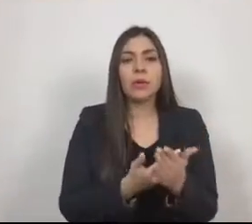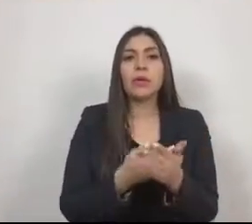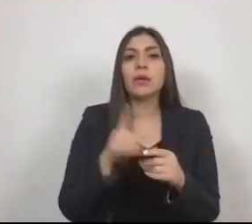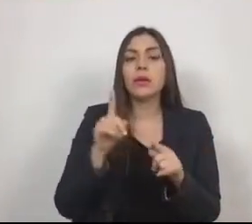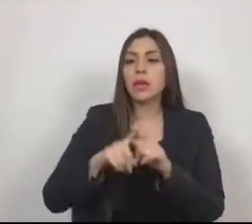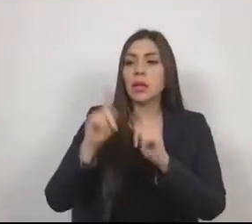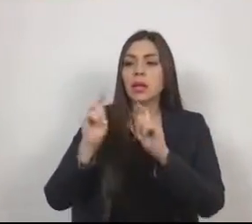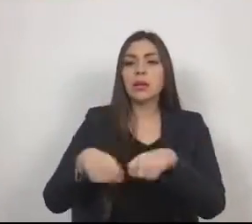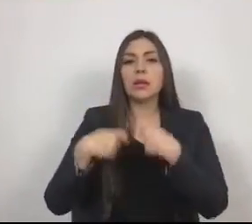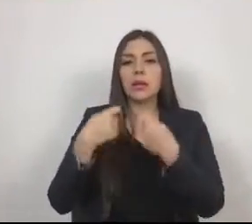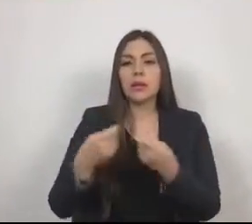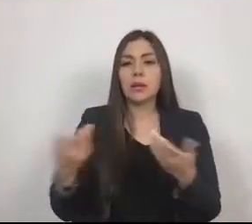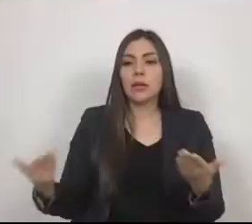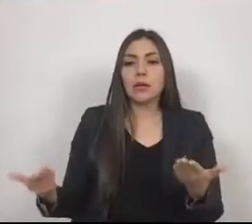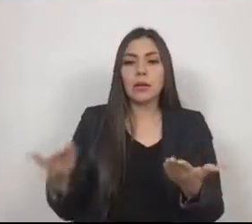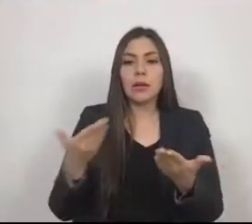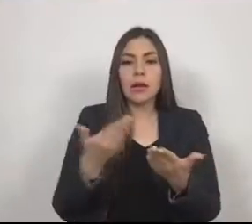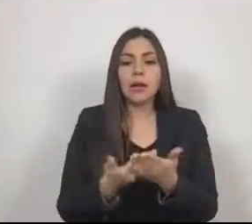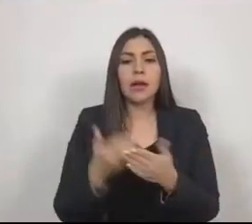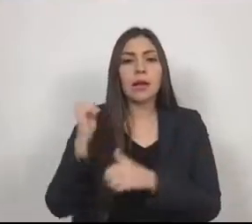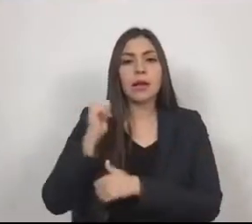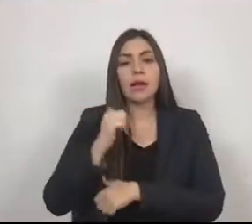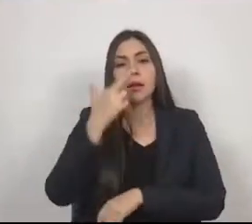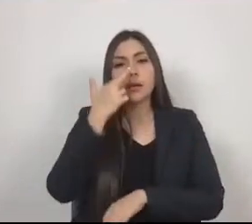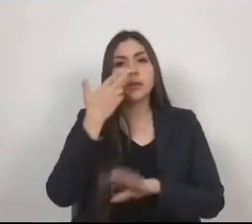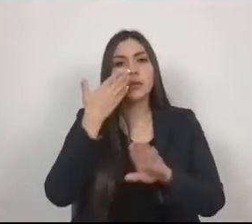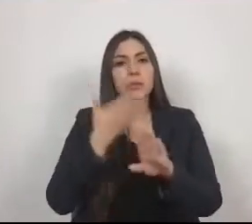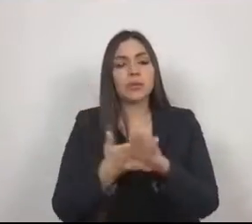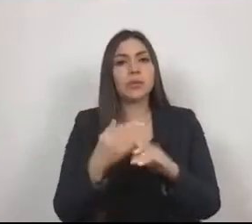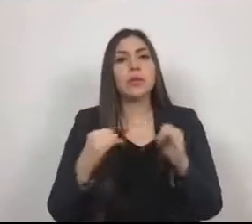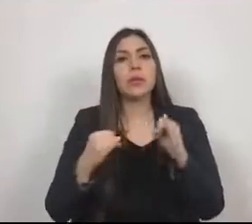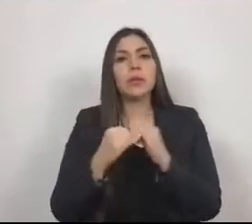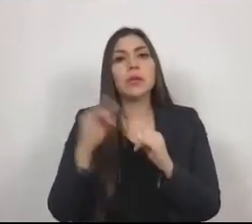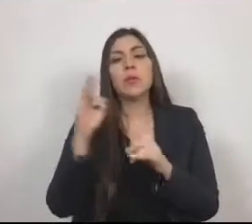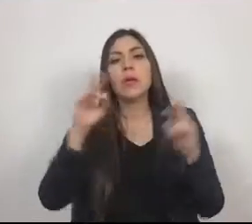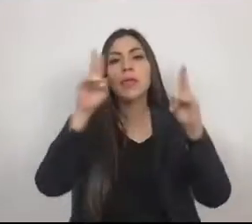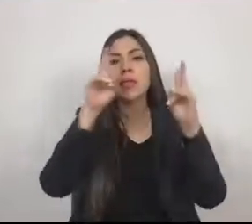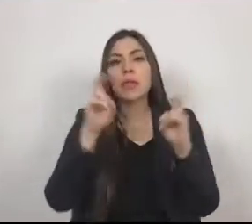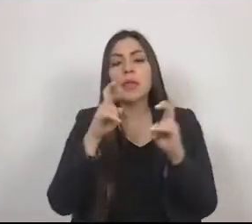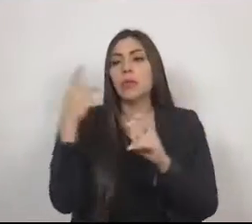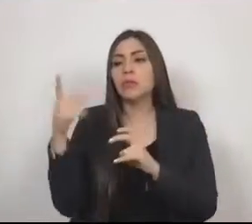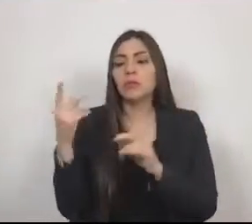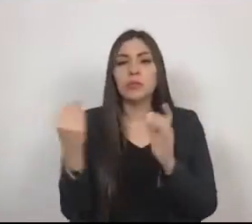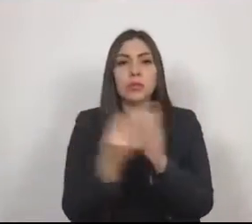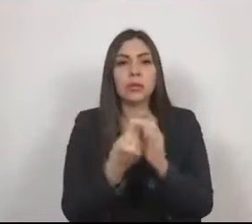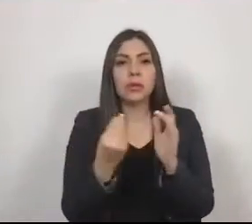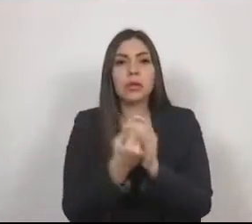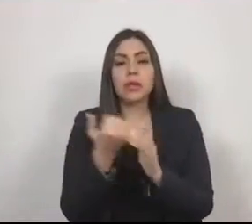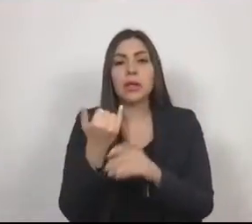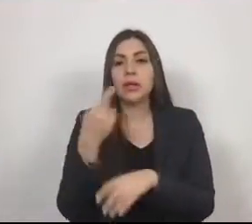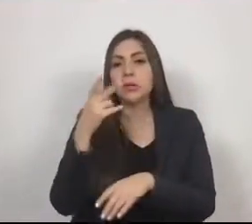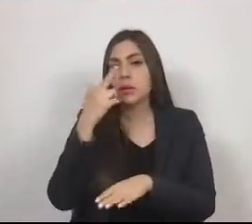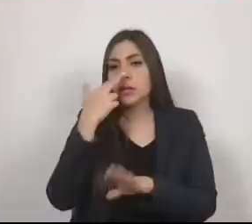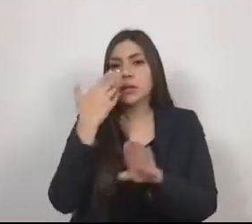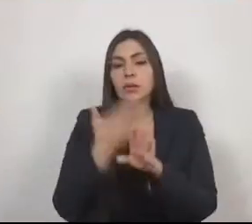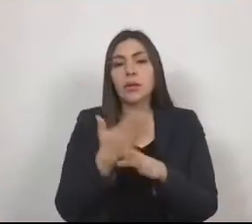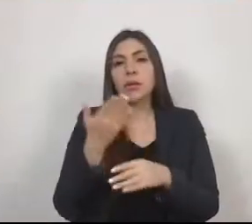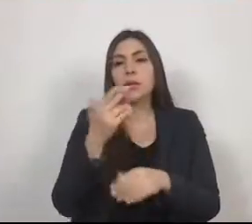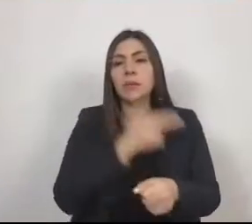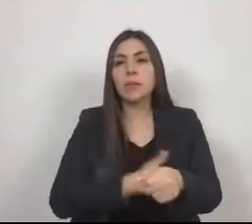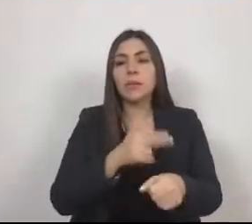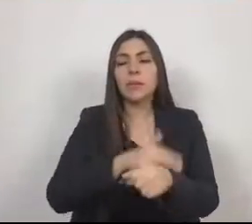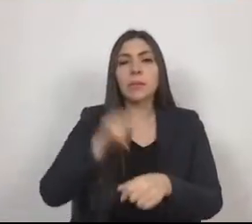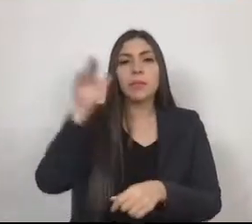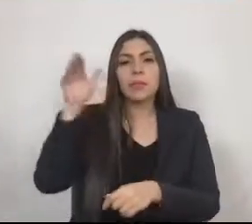a través de la dependencia competente en el ramo que se trate y que recaerá exclusivamente en la petición municipal sin prejuzgar sobre